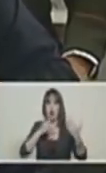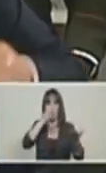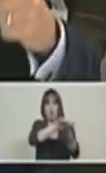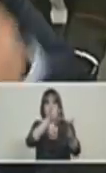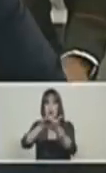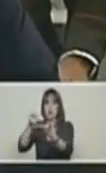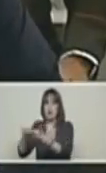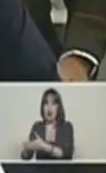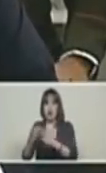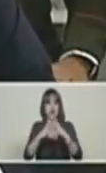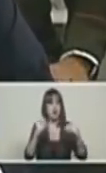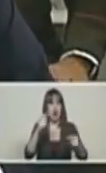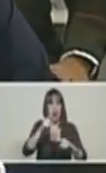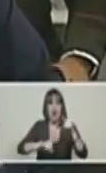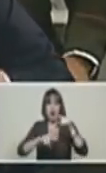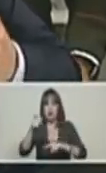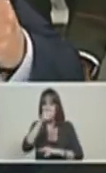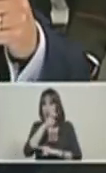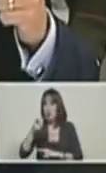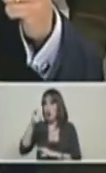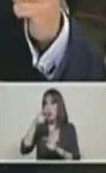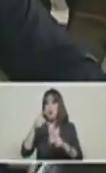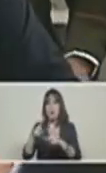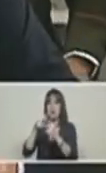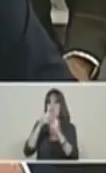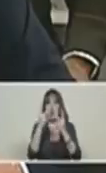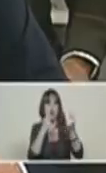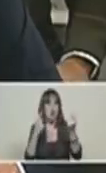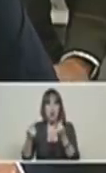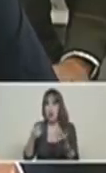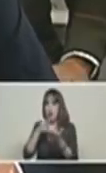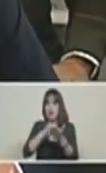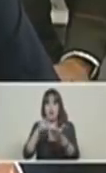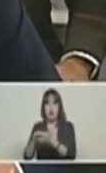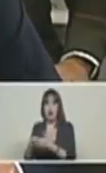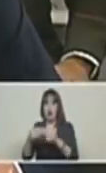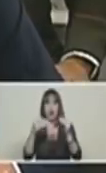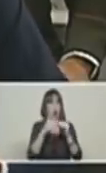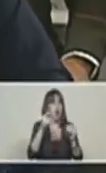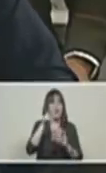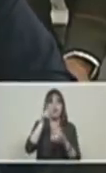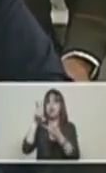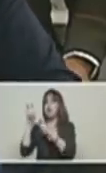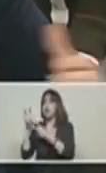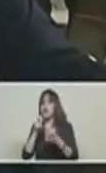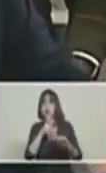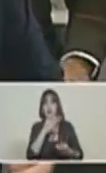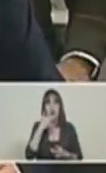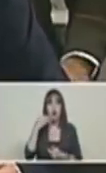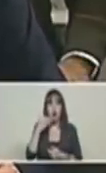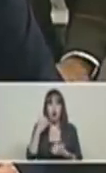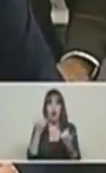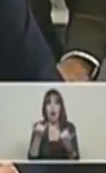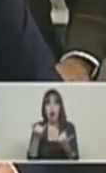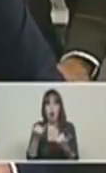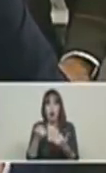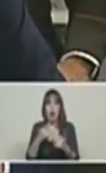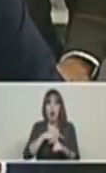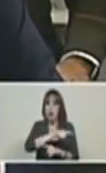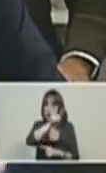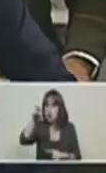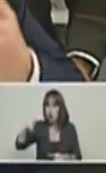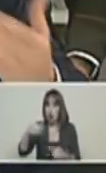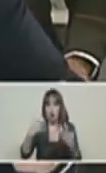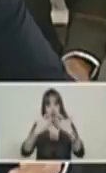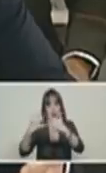salarios, con la búsqueda de financiamiento, con la búsqueda de captación de nuevas divisas, etcétera. Ahora nos corresponde a todos los actores económicos